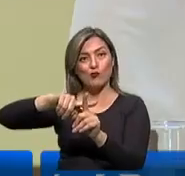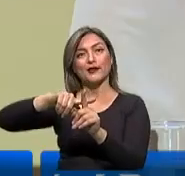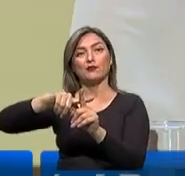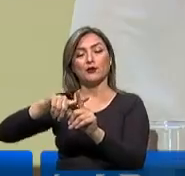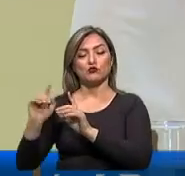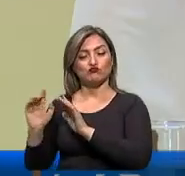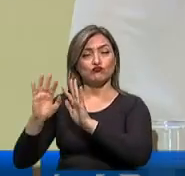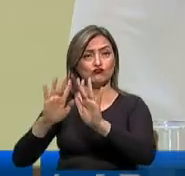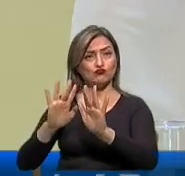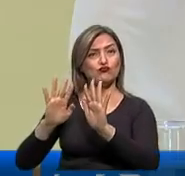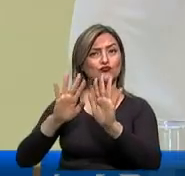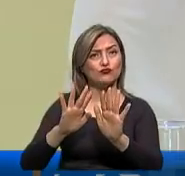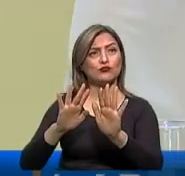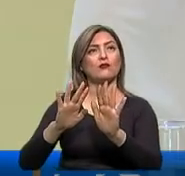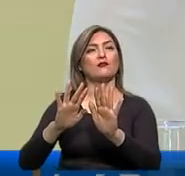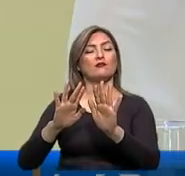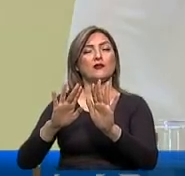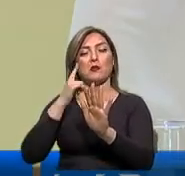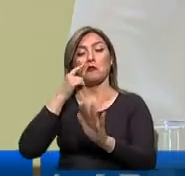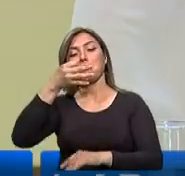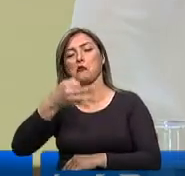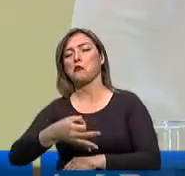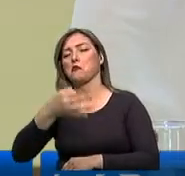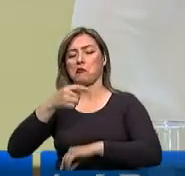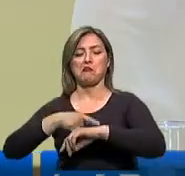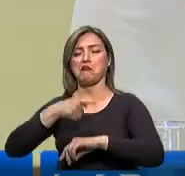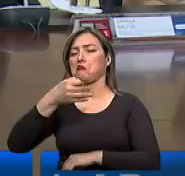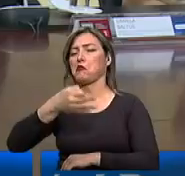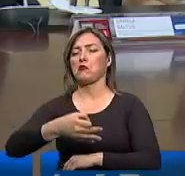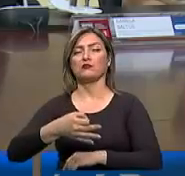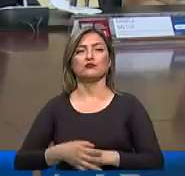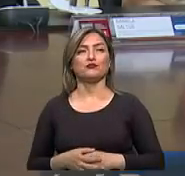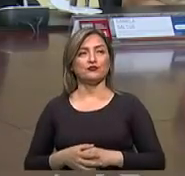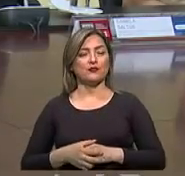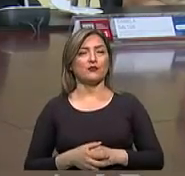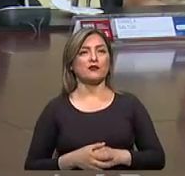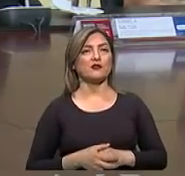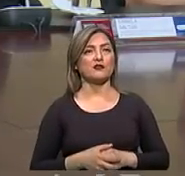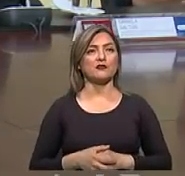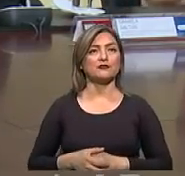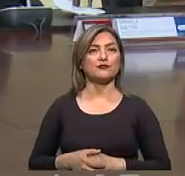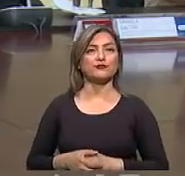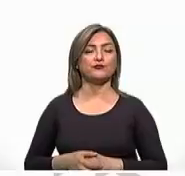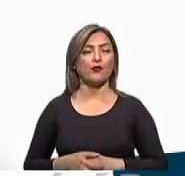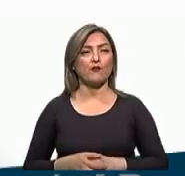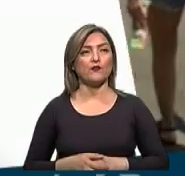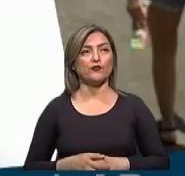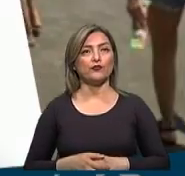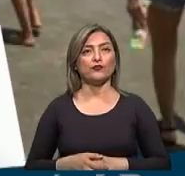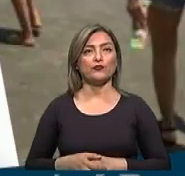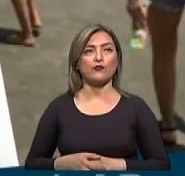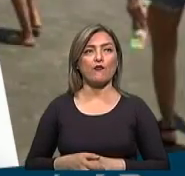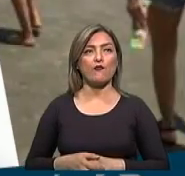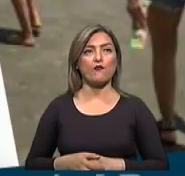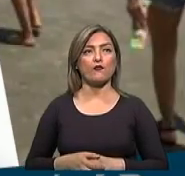concentración de personas, pues se observaron los cumplimientos de las medidas de bioseguridad. Asimismo, resaltó que las alertas se redujeron